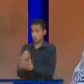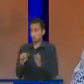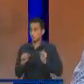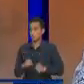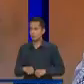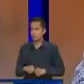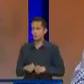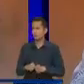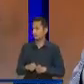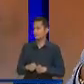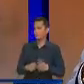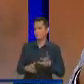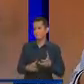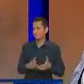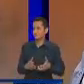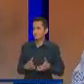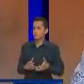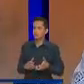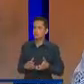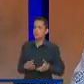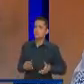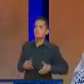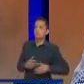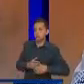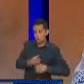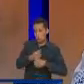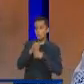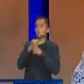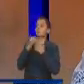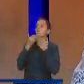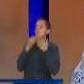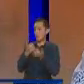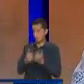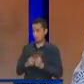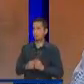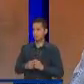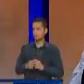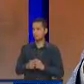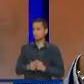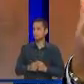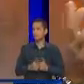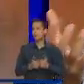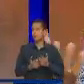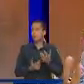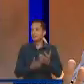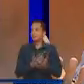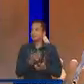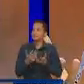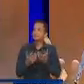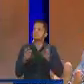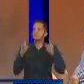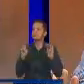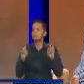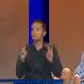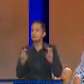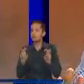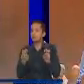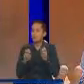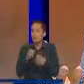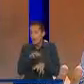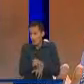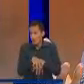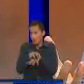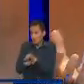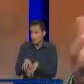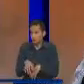ser también más seguros y mejores. Entonces, el tema en la agricultura